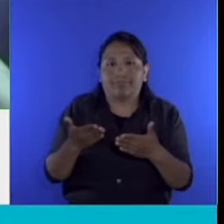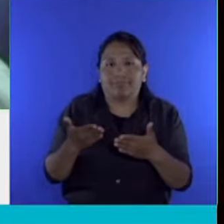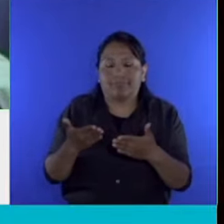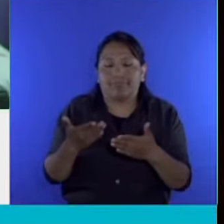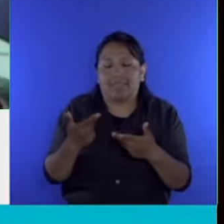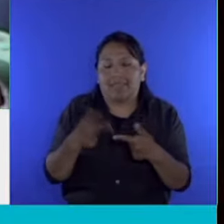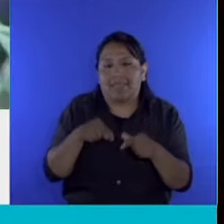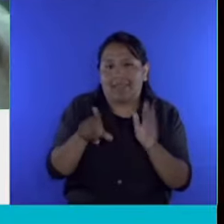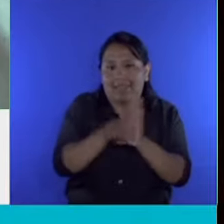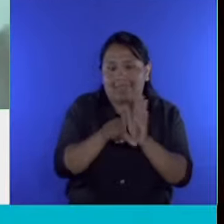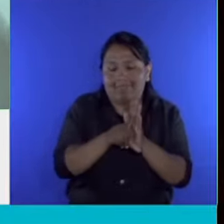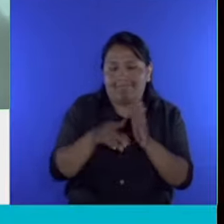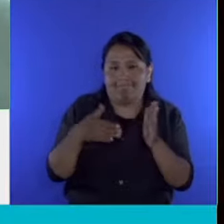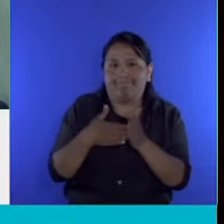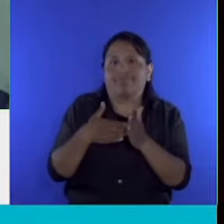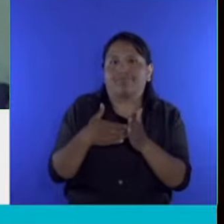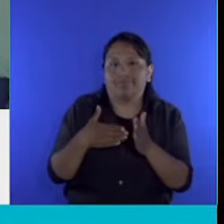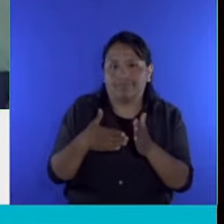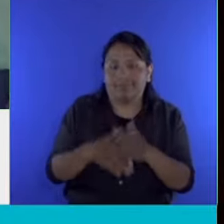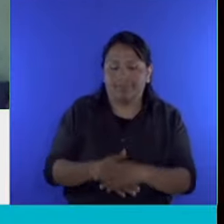a esta ley